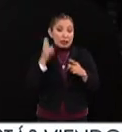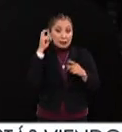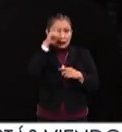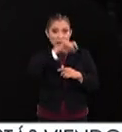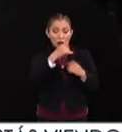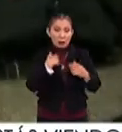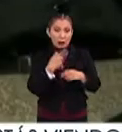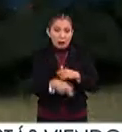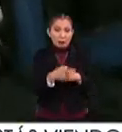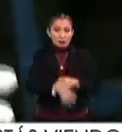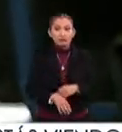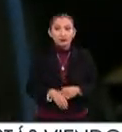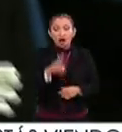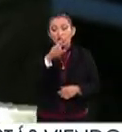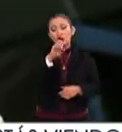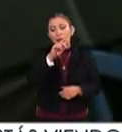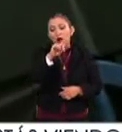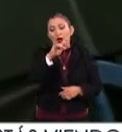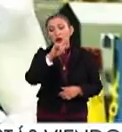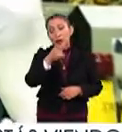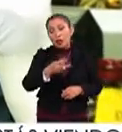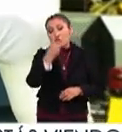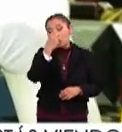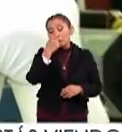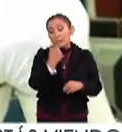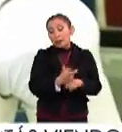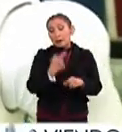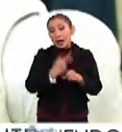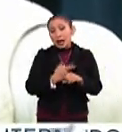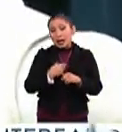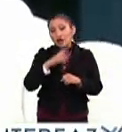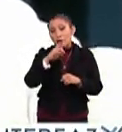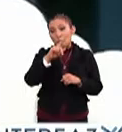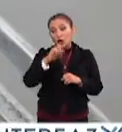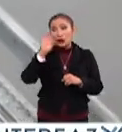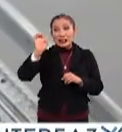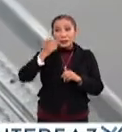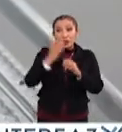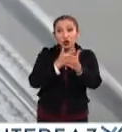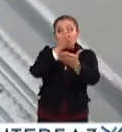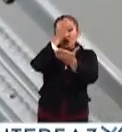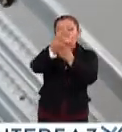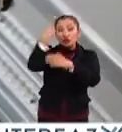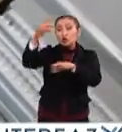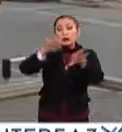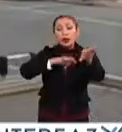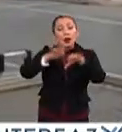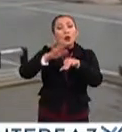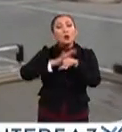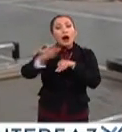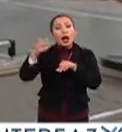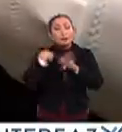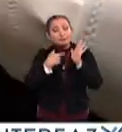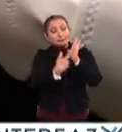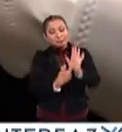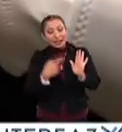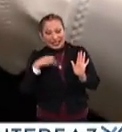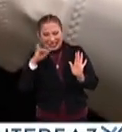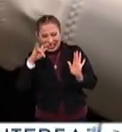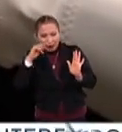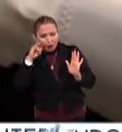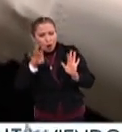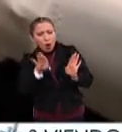para ellos. Robonauta 2 es el primer robot humanoide en el espacio. Su trabajo es mostrar a los